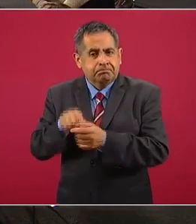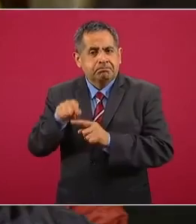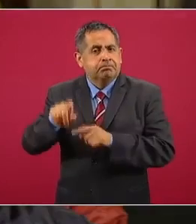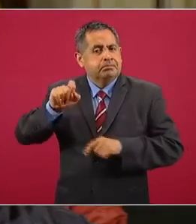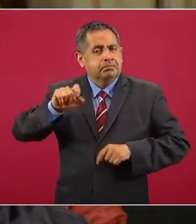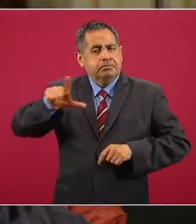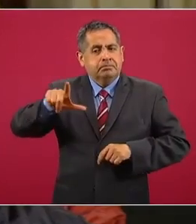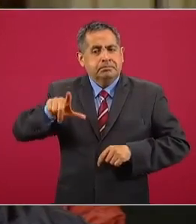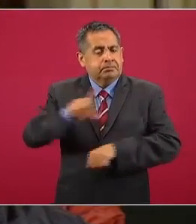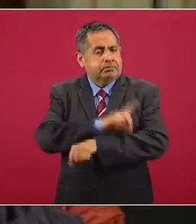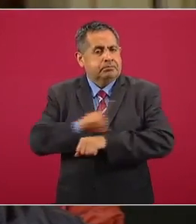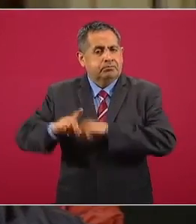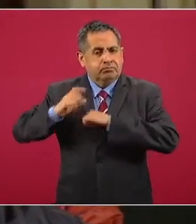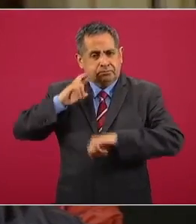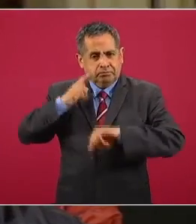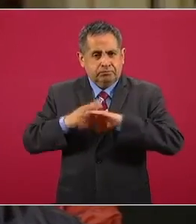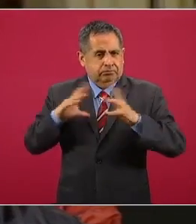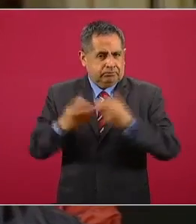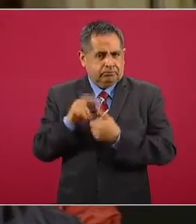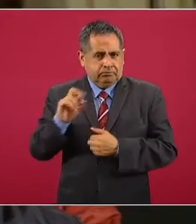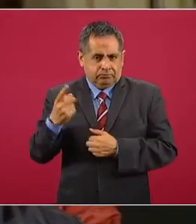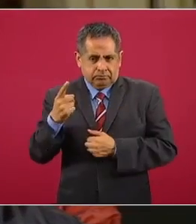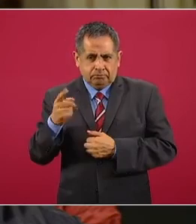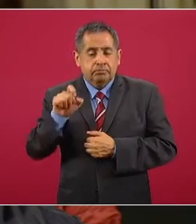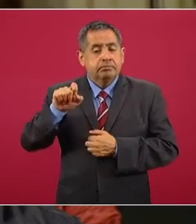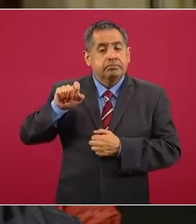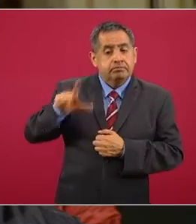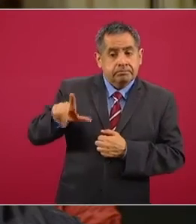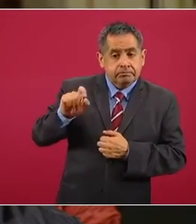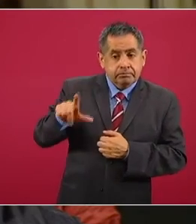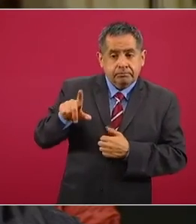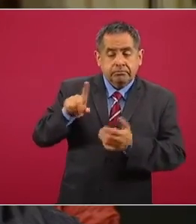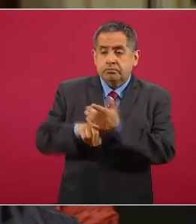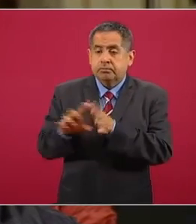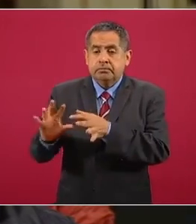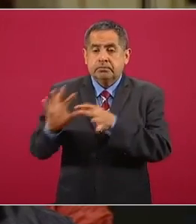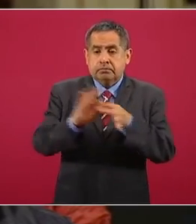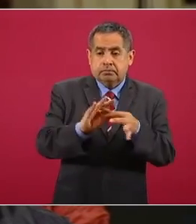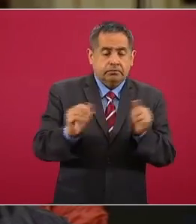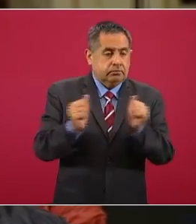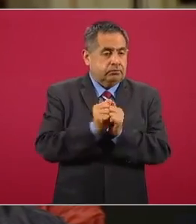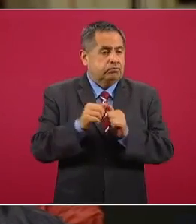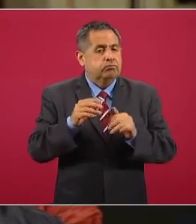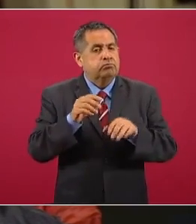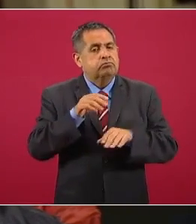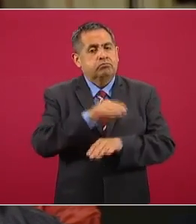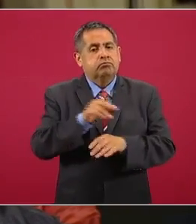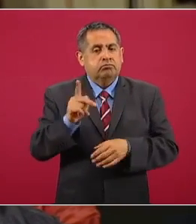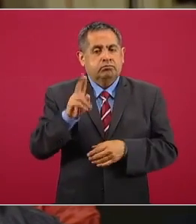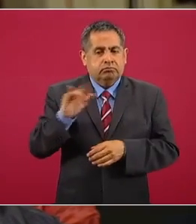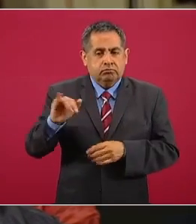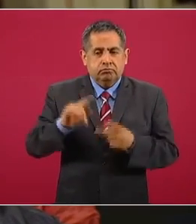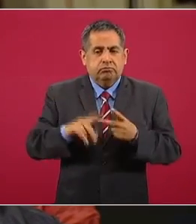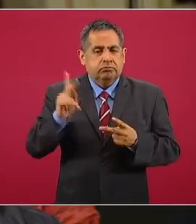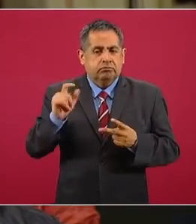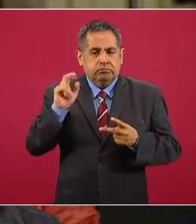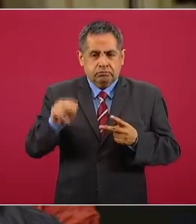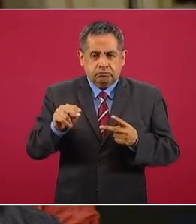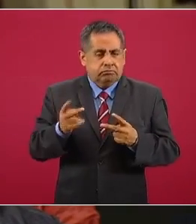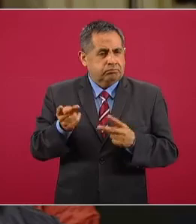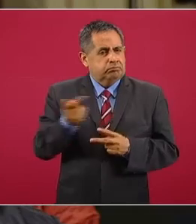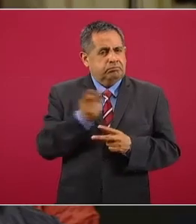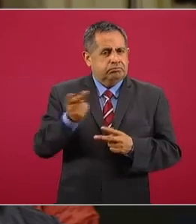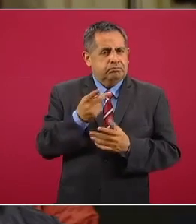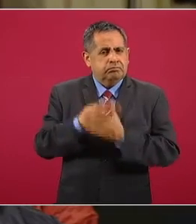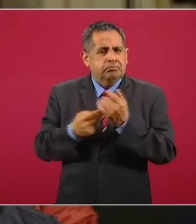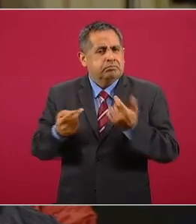27 delegados de los 31 que existen están ligados abiertamente al PRI y al PAN. En esos